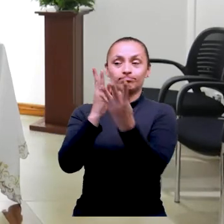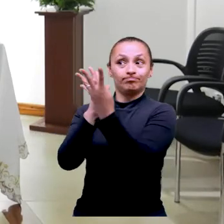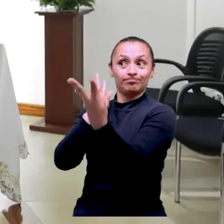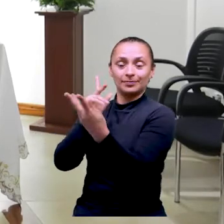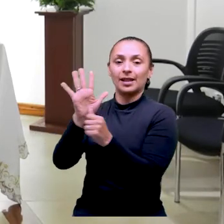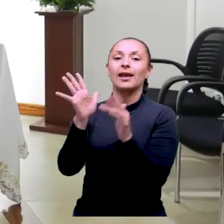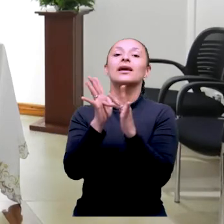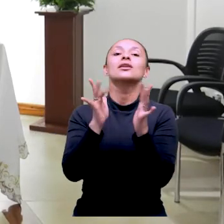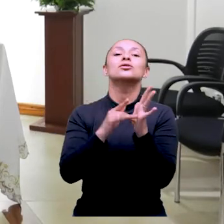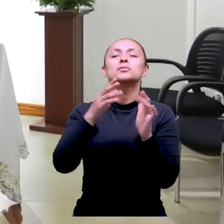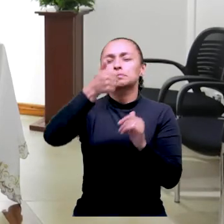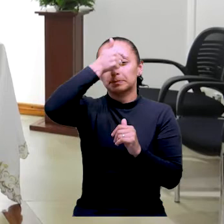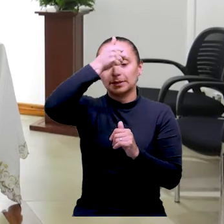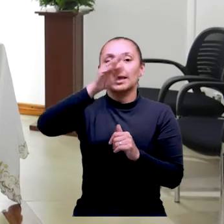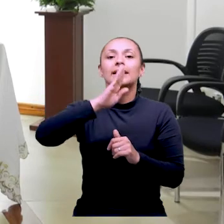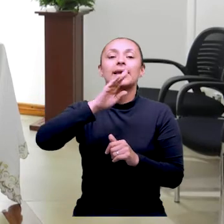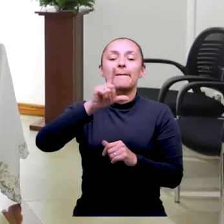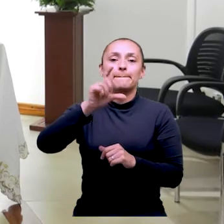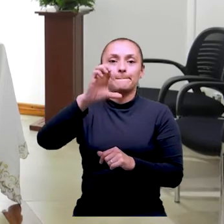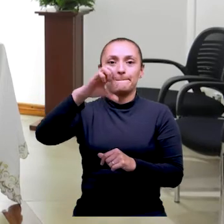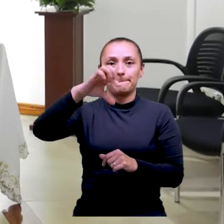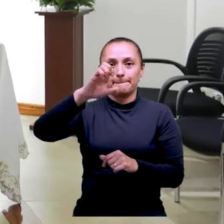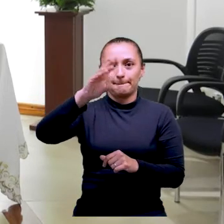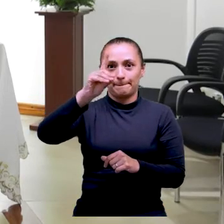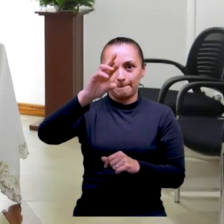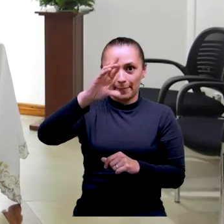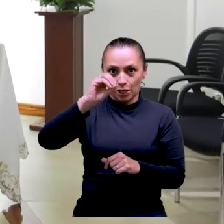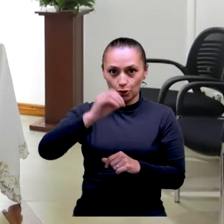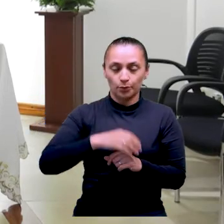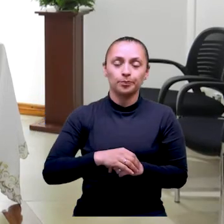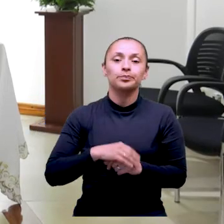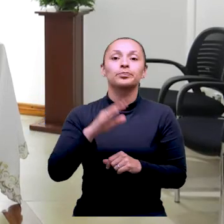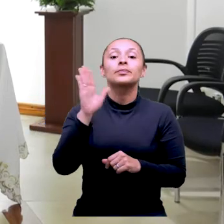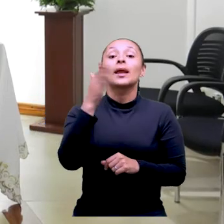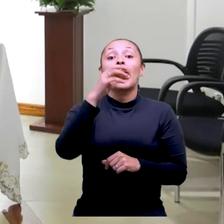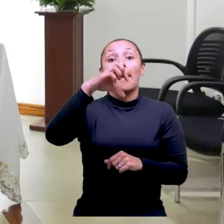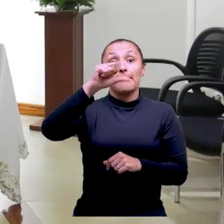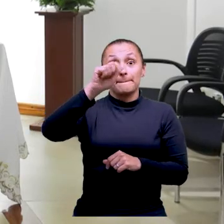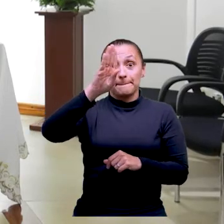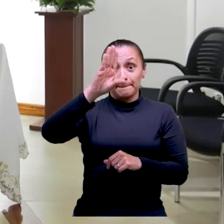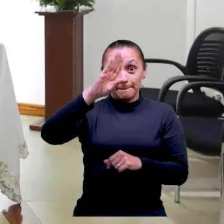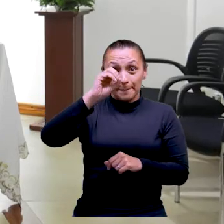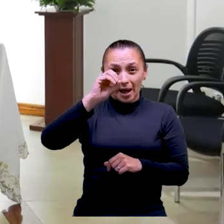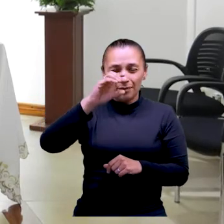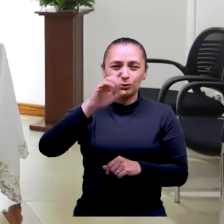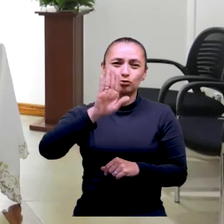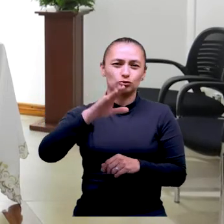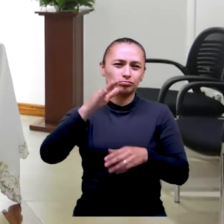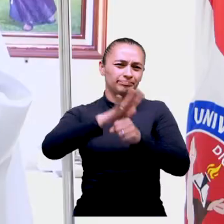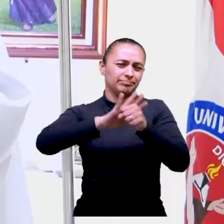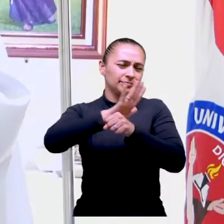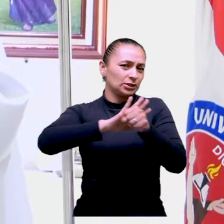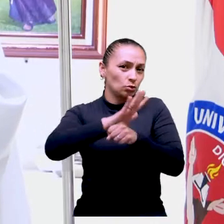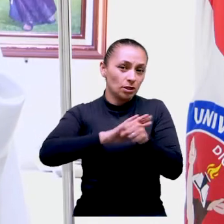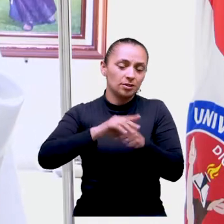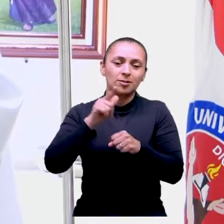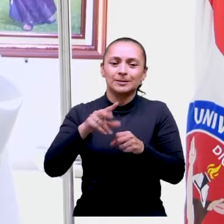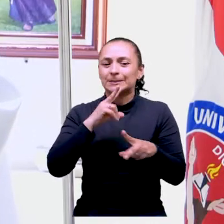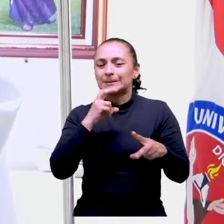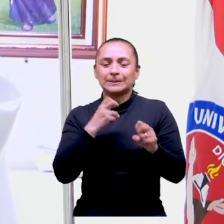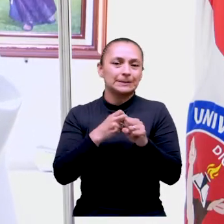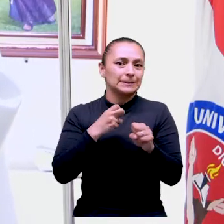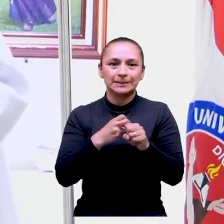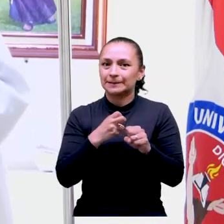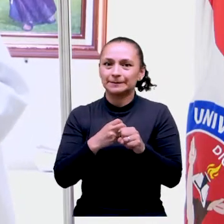liderado por los discípulos de jesús especialmente por pedro pablo con todas las situaciones que vivían y